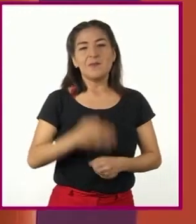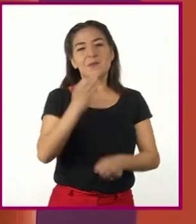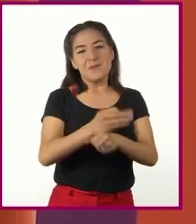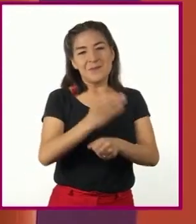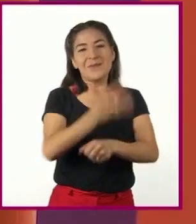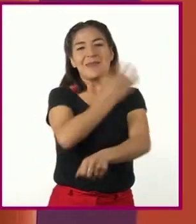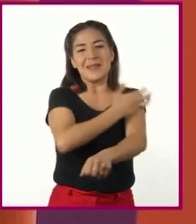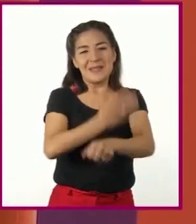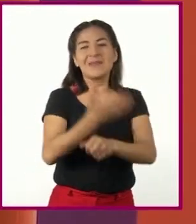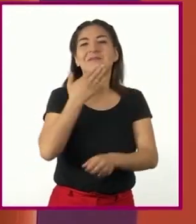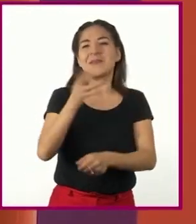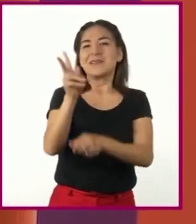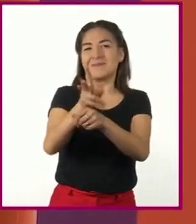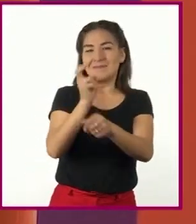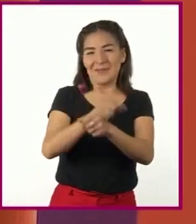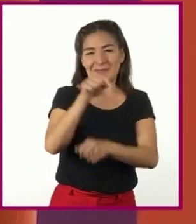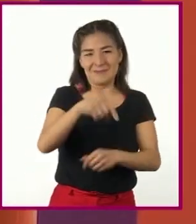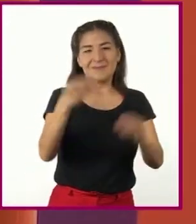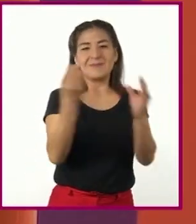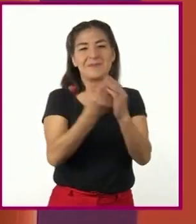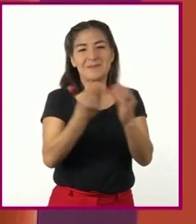mucho que aceptara la invitación a esta sesión